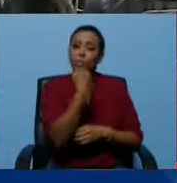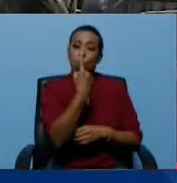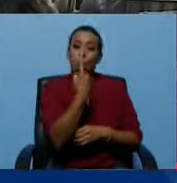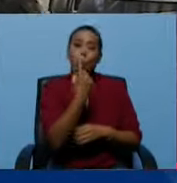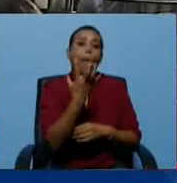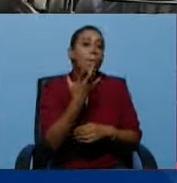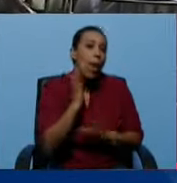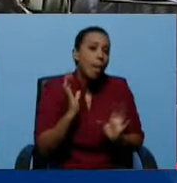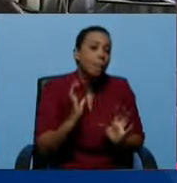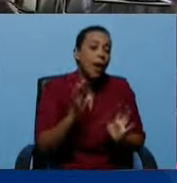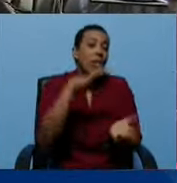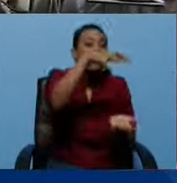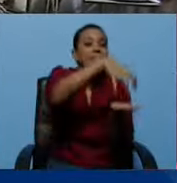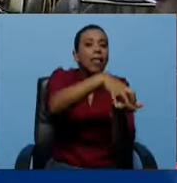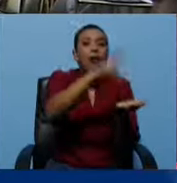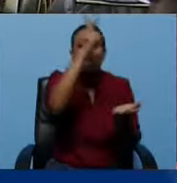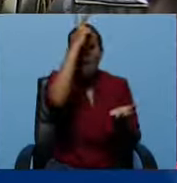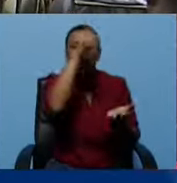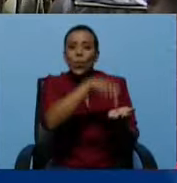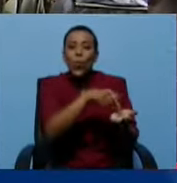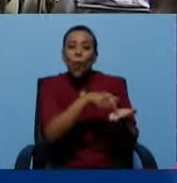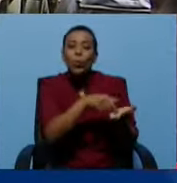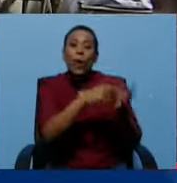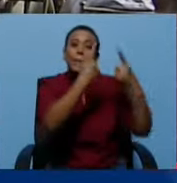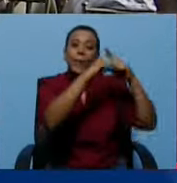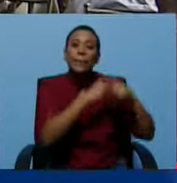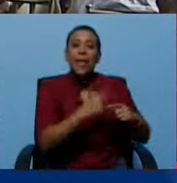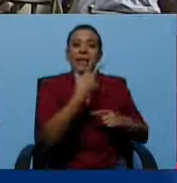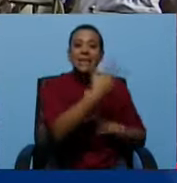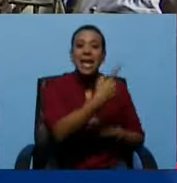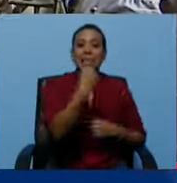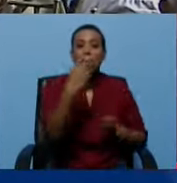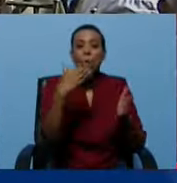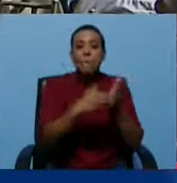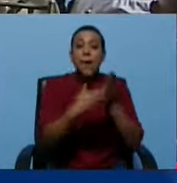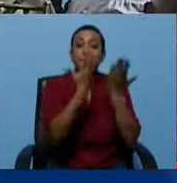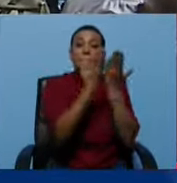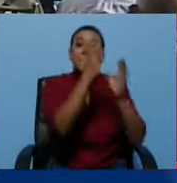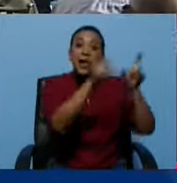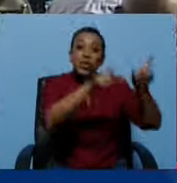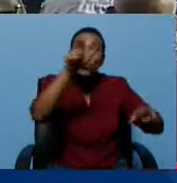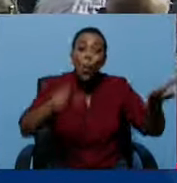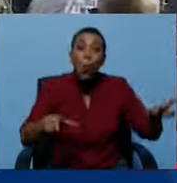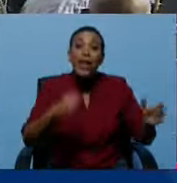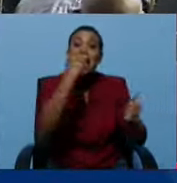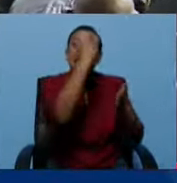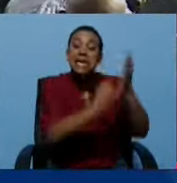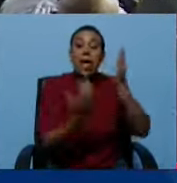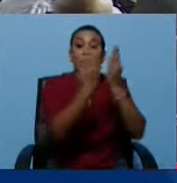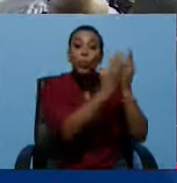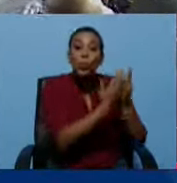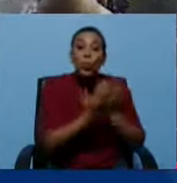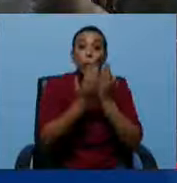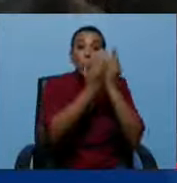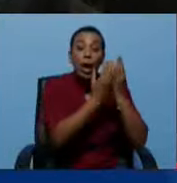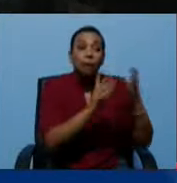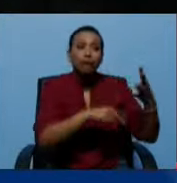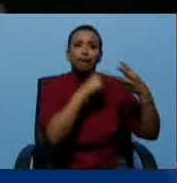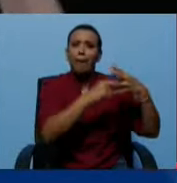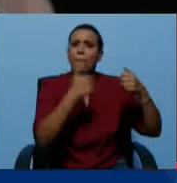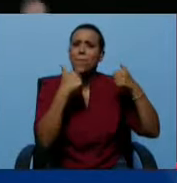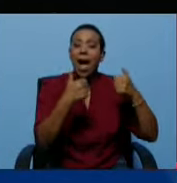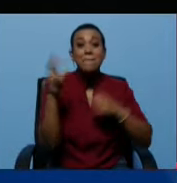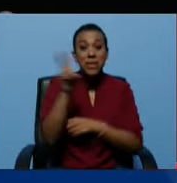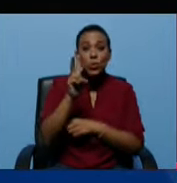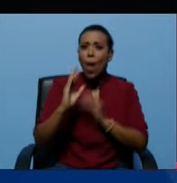por un ejemplo de un estado, tenemos una matrícula de 31.000 personas estudiando estudios de cuarto nivel. Y